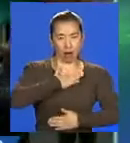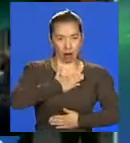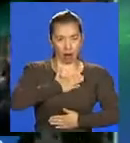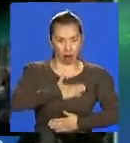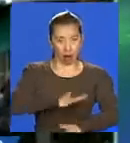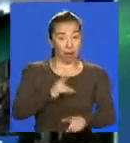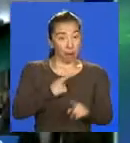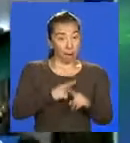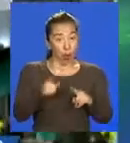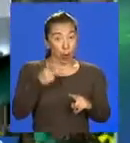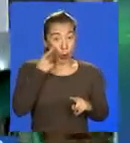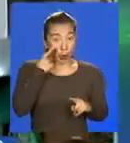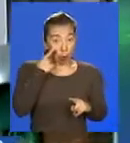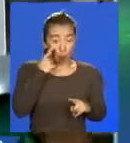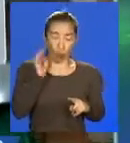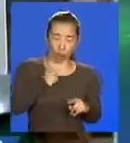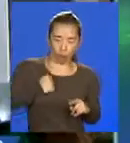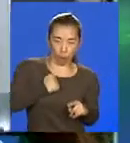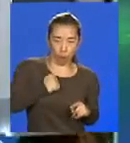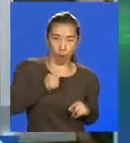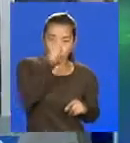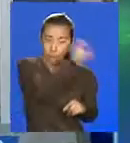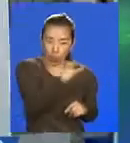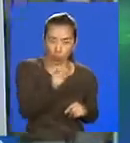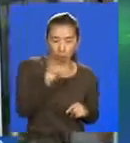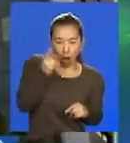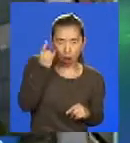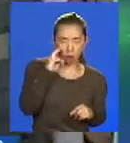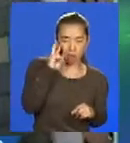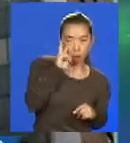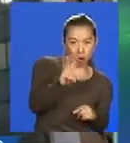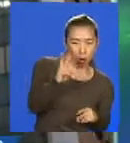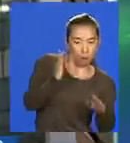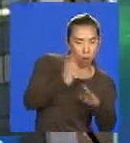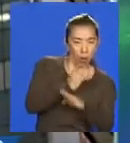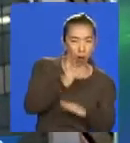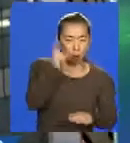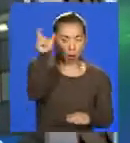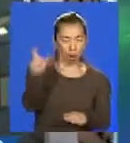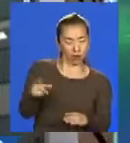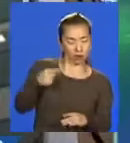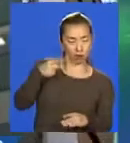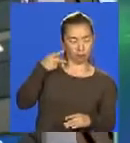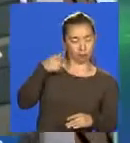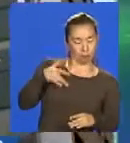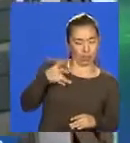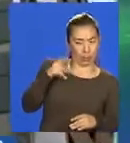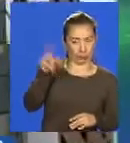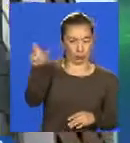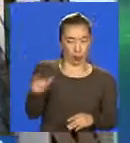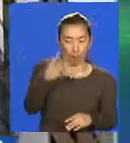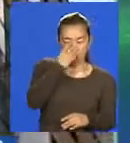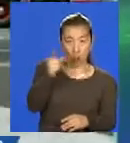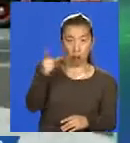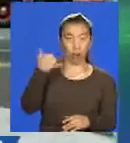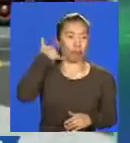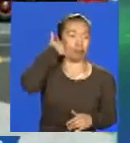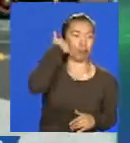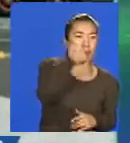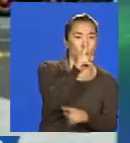no olviden que si ven algún acto irregular, algún problema que esté sucediendo, no duden en comunicarse con el